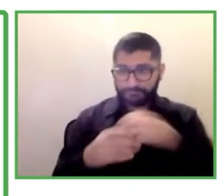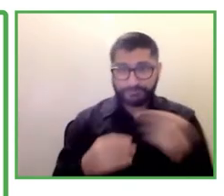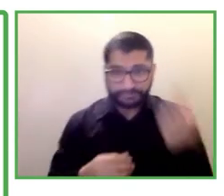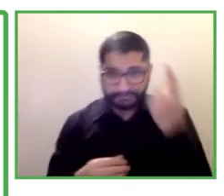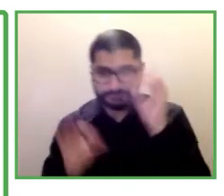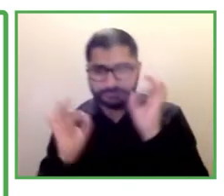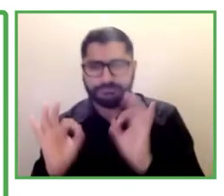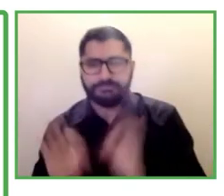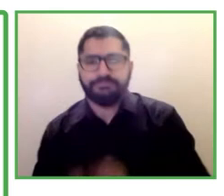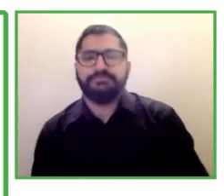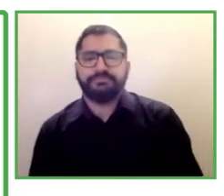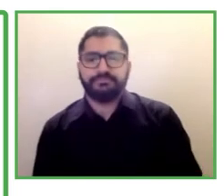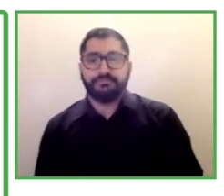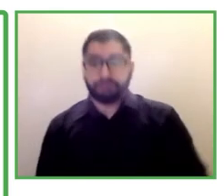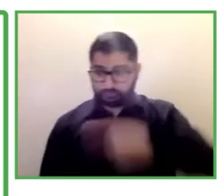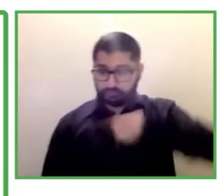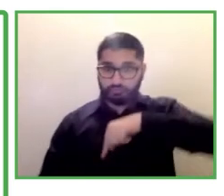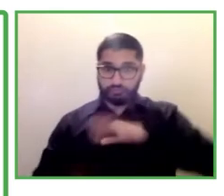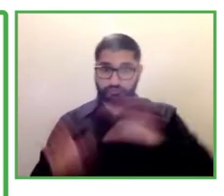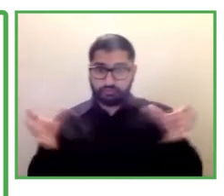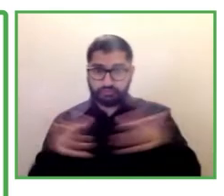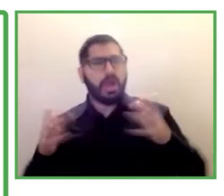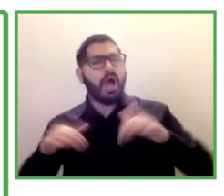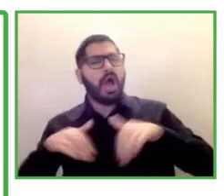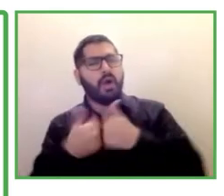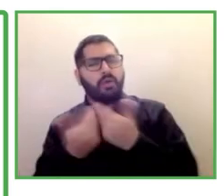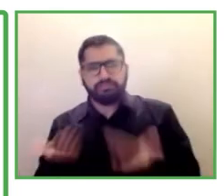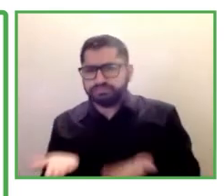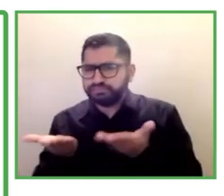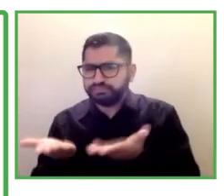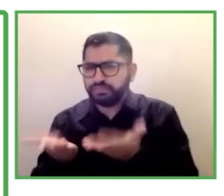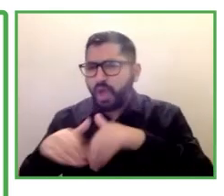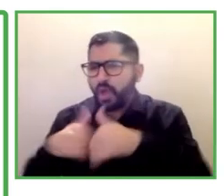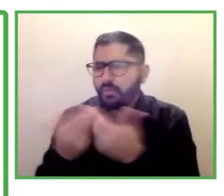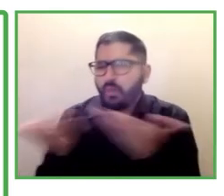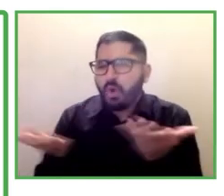entregamos bastante confianza en esta capacitación